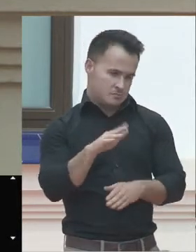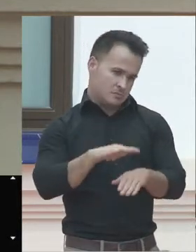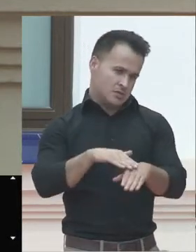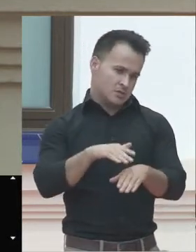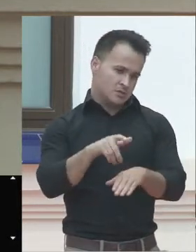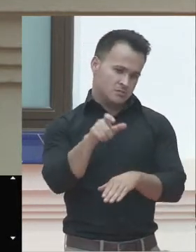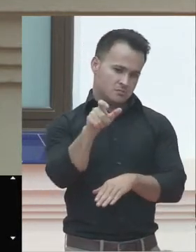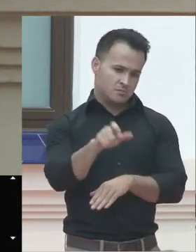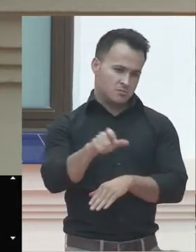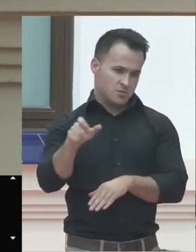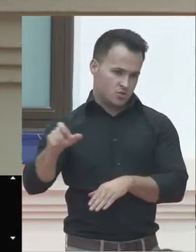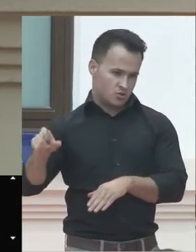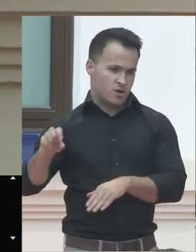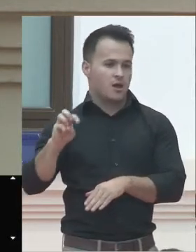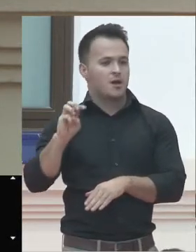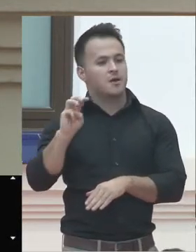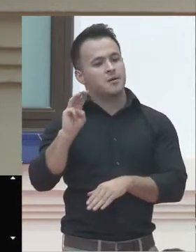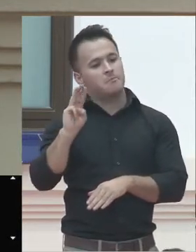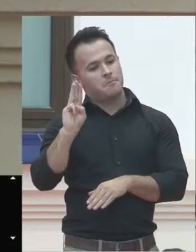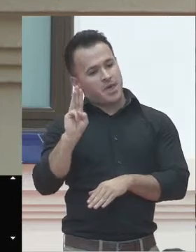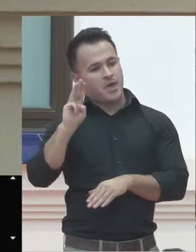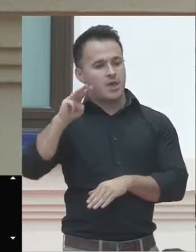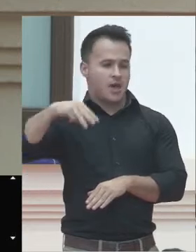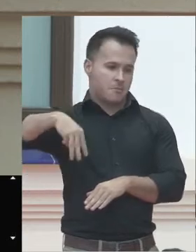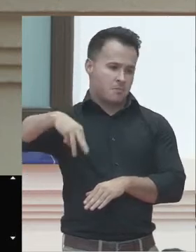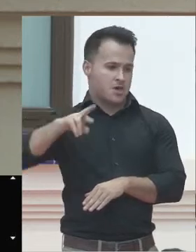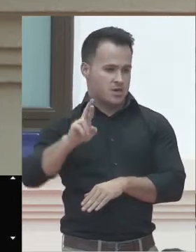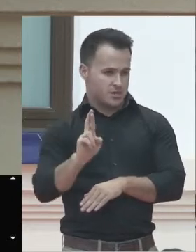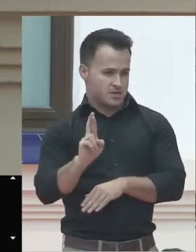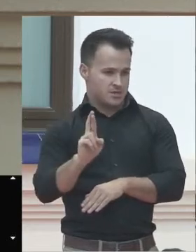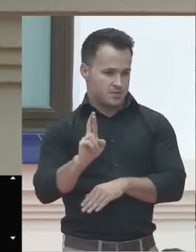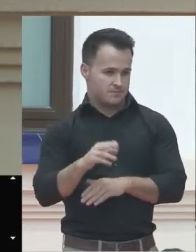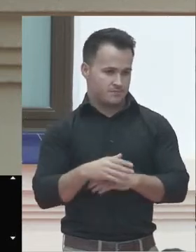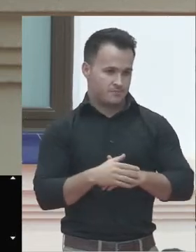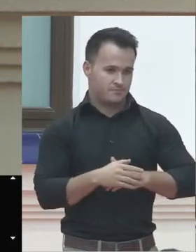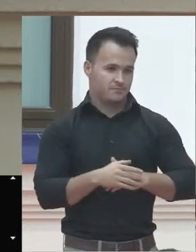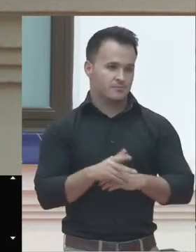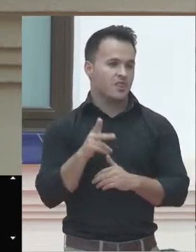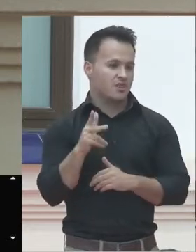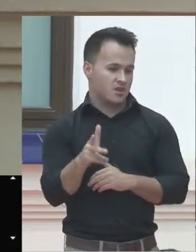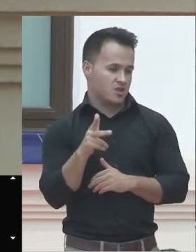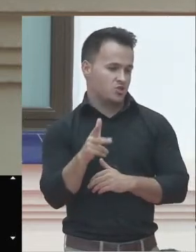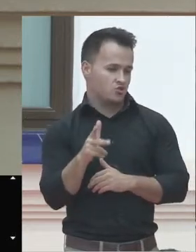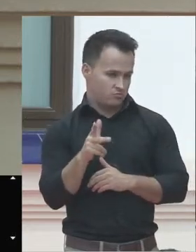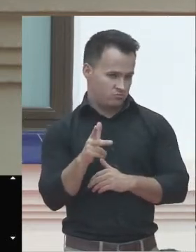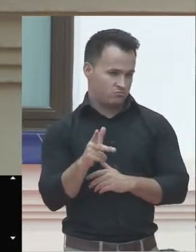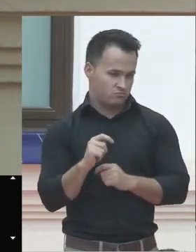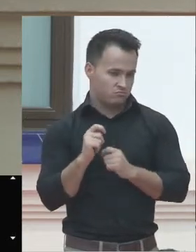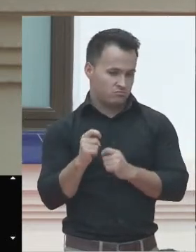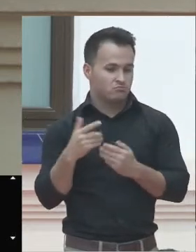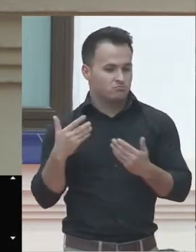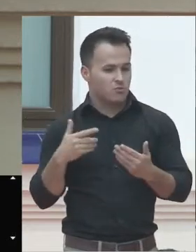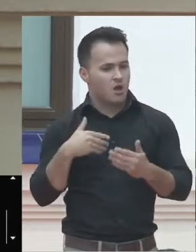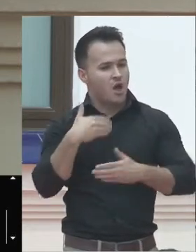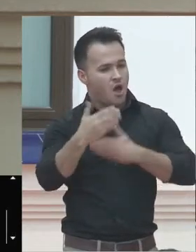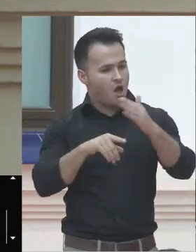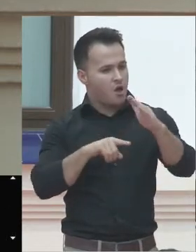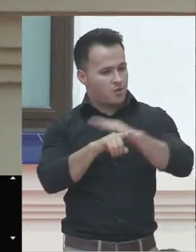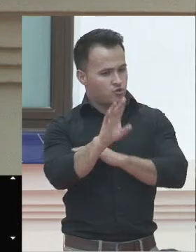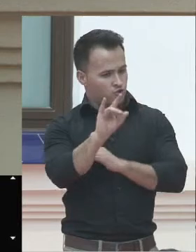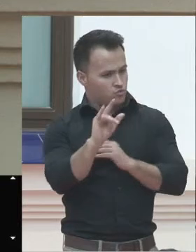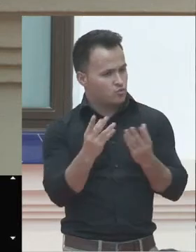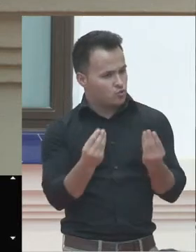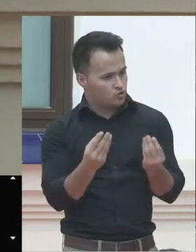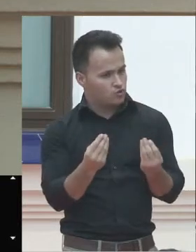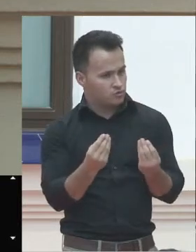los PMRs. Entonces, por un lado tenemos la legislación. En la legislación hemos avanzado y mucho.